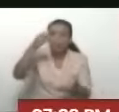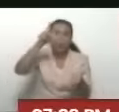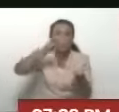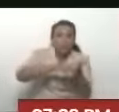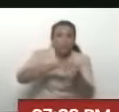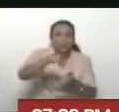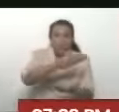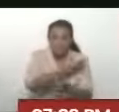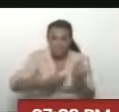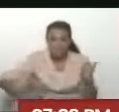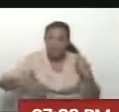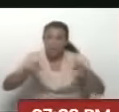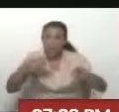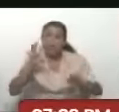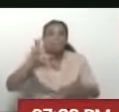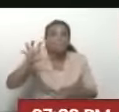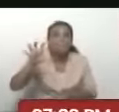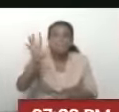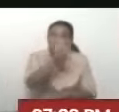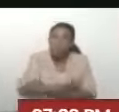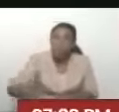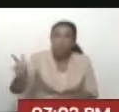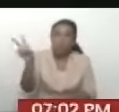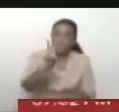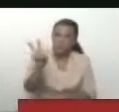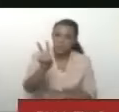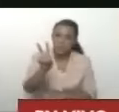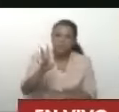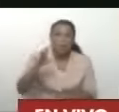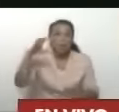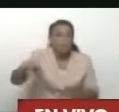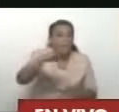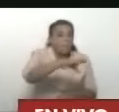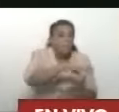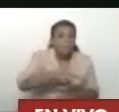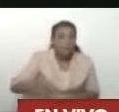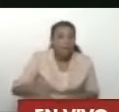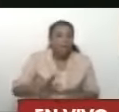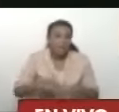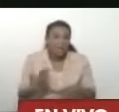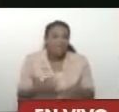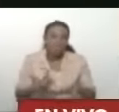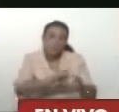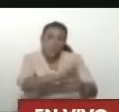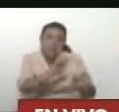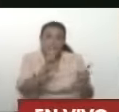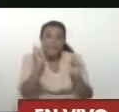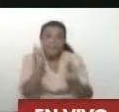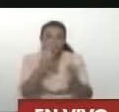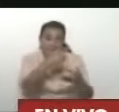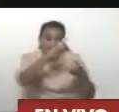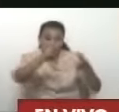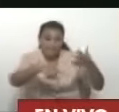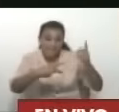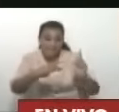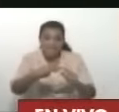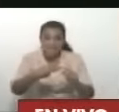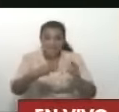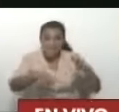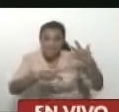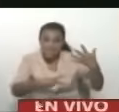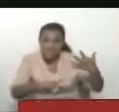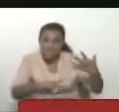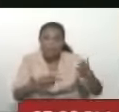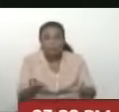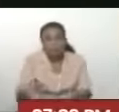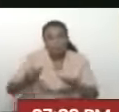por usted e implementado, presidente, a nivel nacional o territorial. Entonces esas son las tareas que básicamente vamos nosotros a estar trabajando